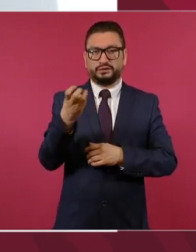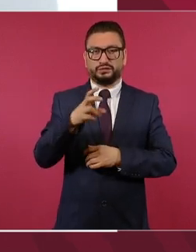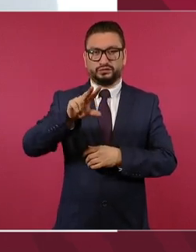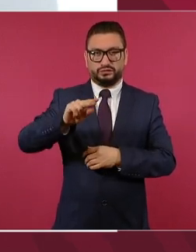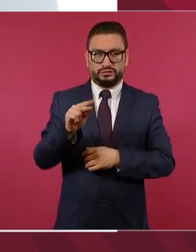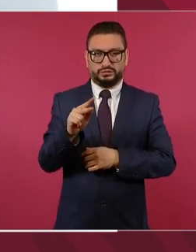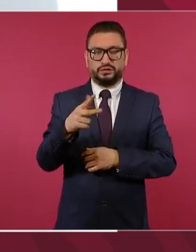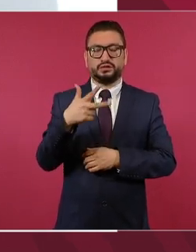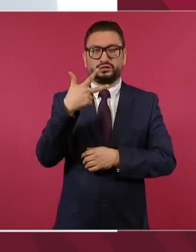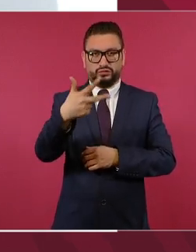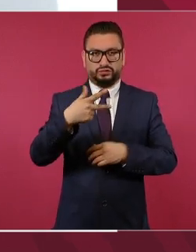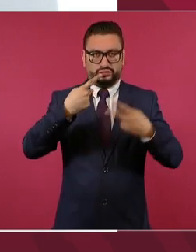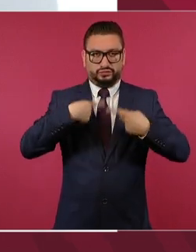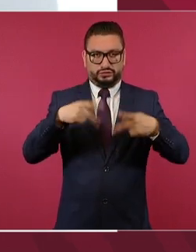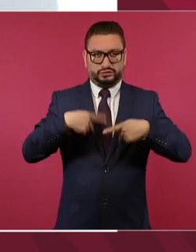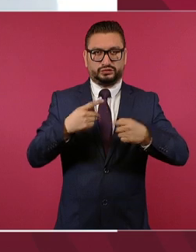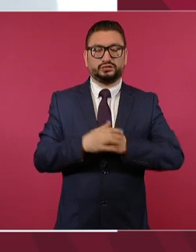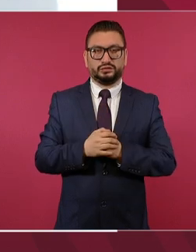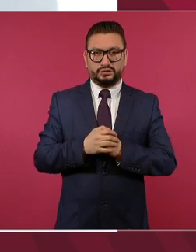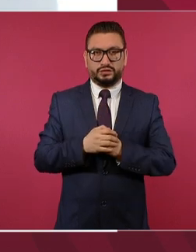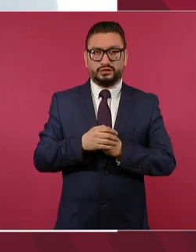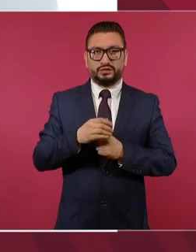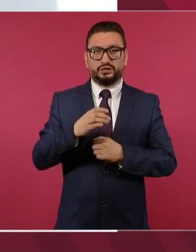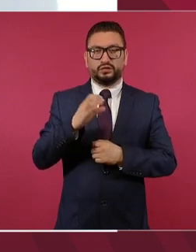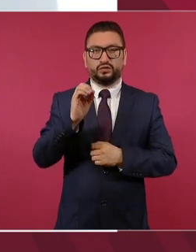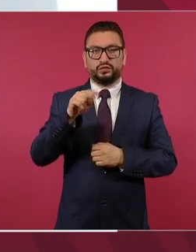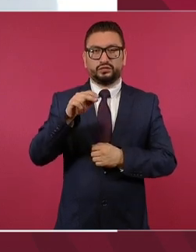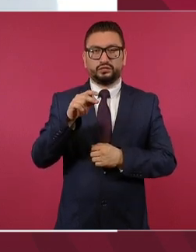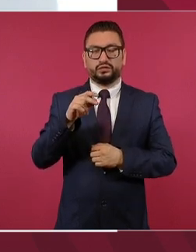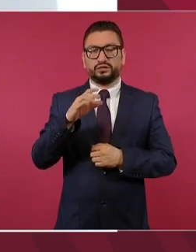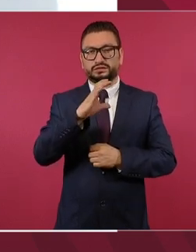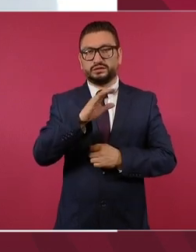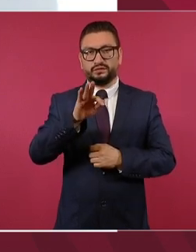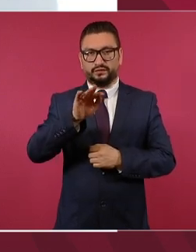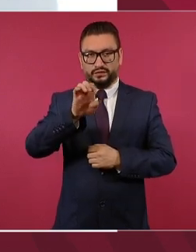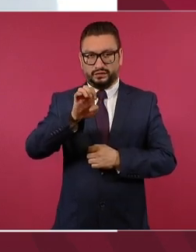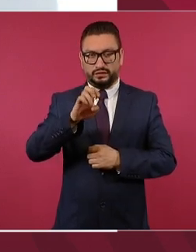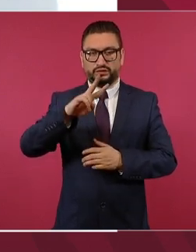1,388 elementos. De la Comisión Federal de Electricidad,